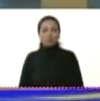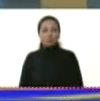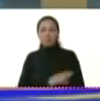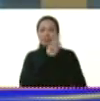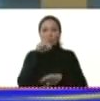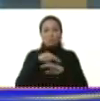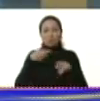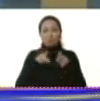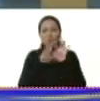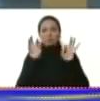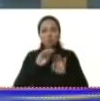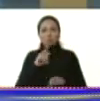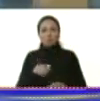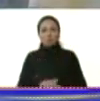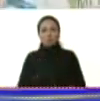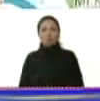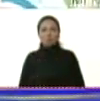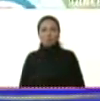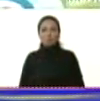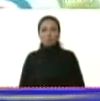República.